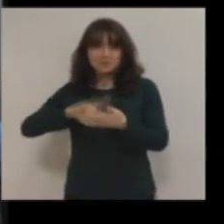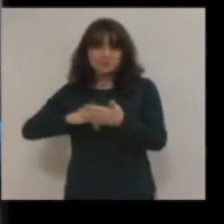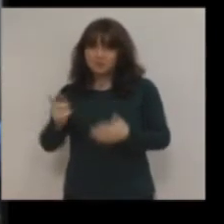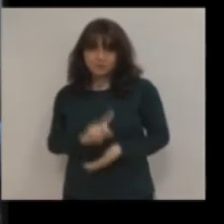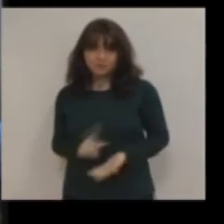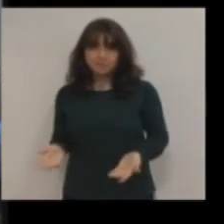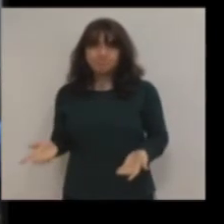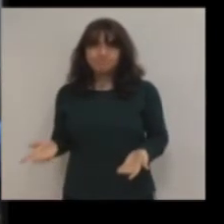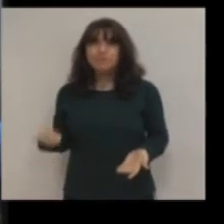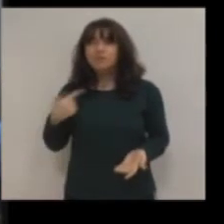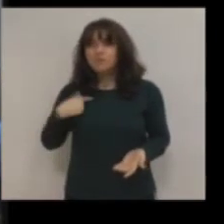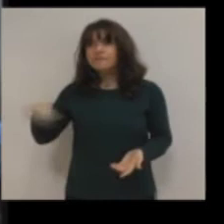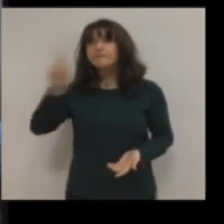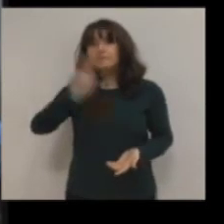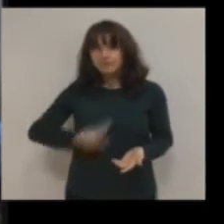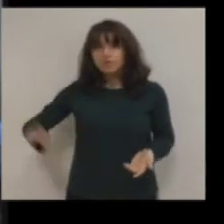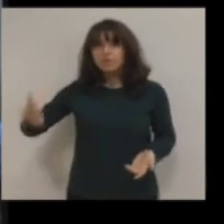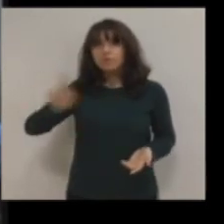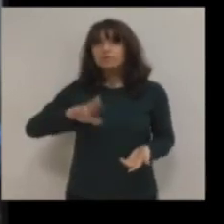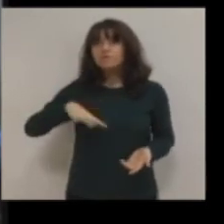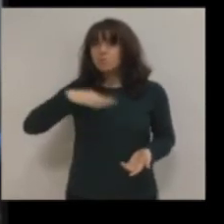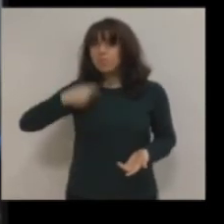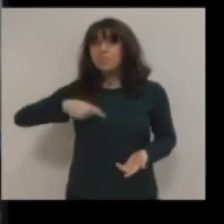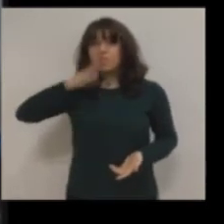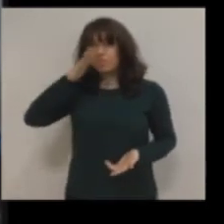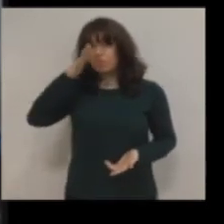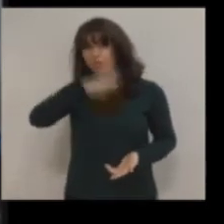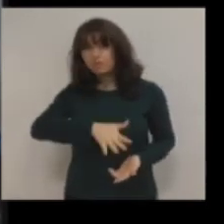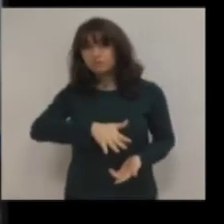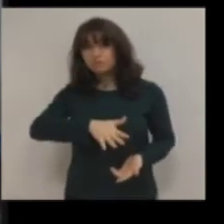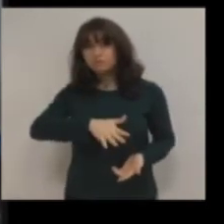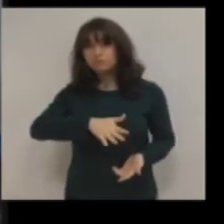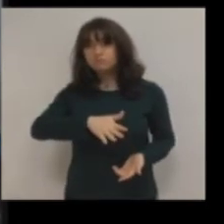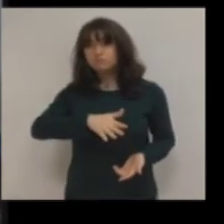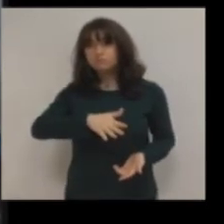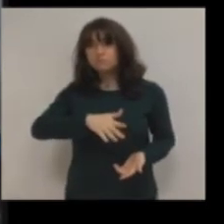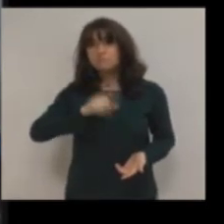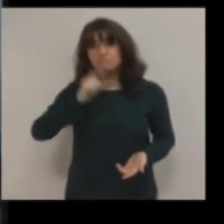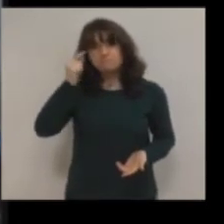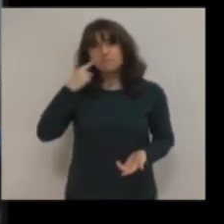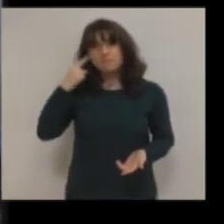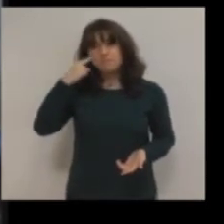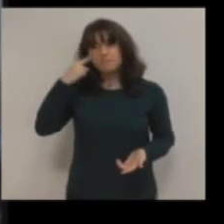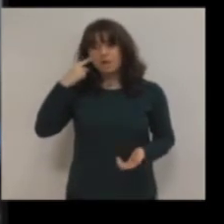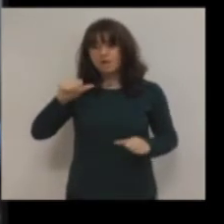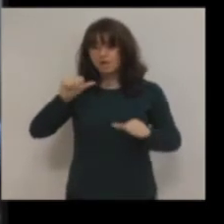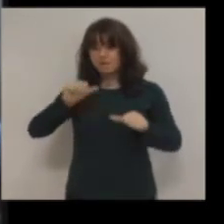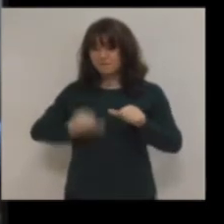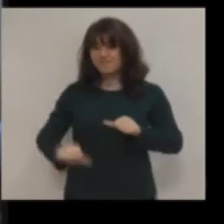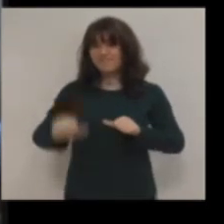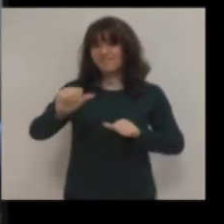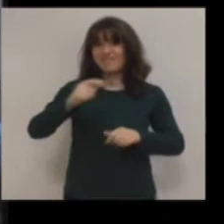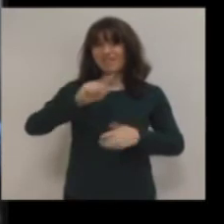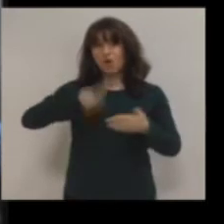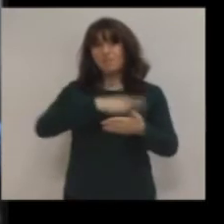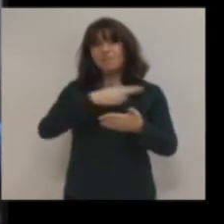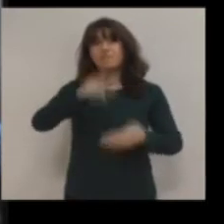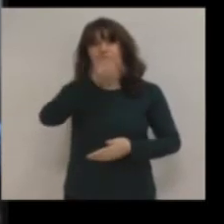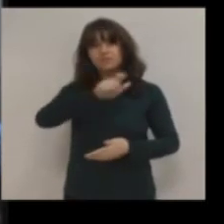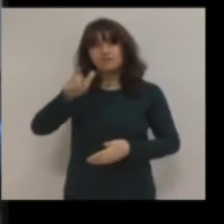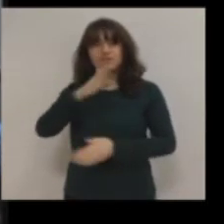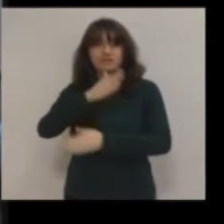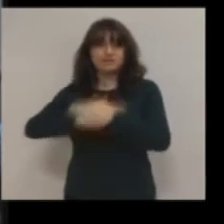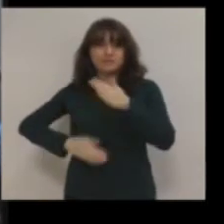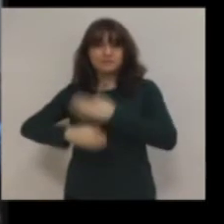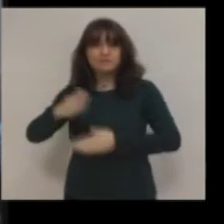Yo insisto, esto podría ser imputable, evidentemente, y mucho más a raíz de la Convención de Derechos de las Personas con Discapacidad, es que esto puede ser reclamado a través